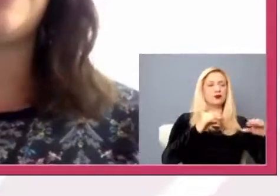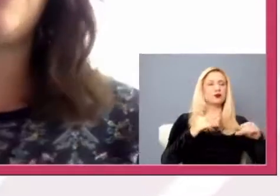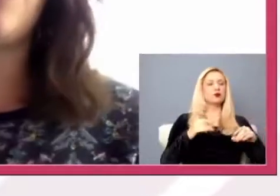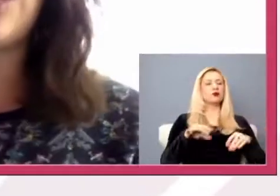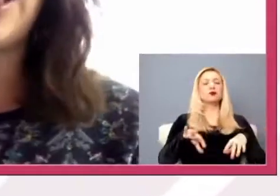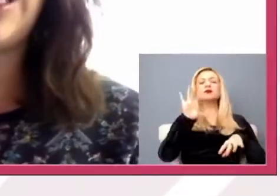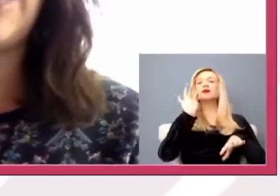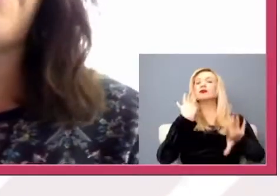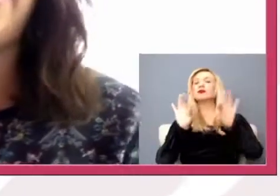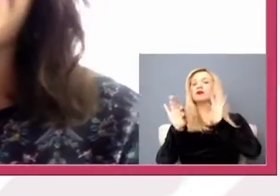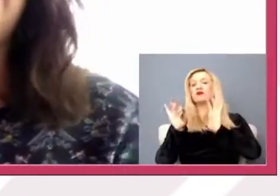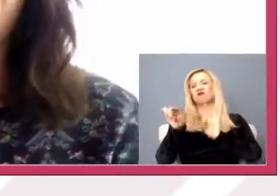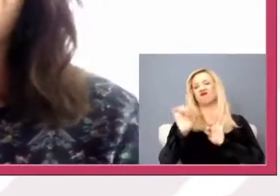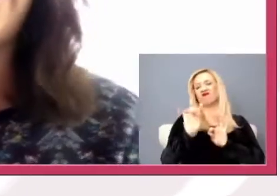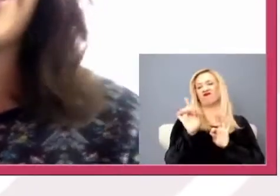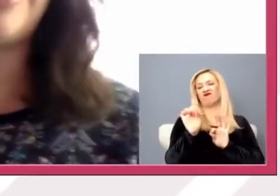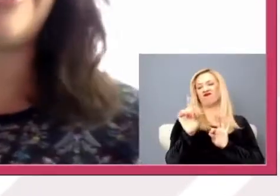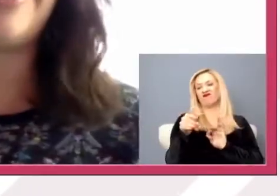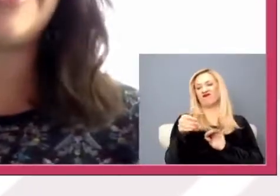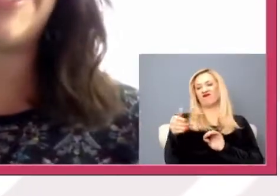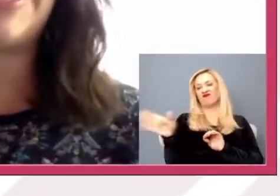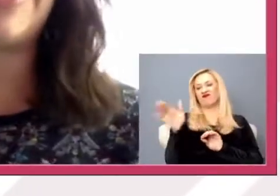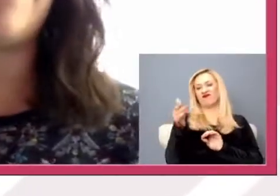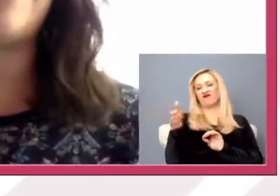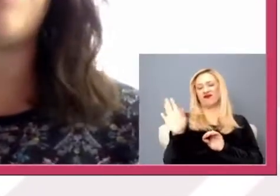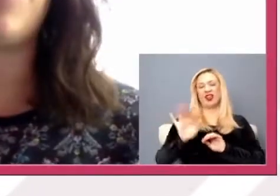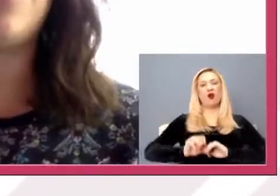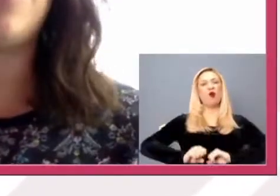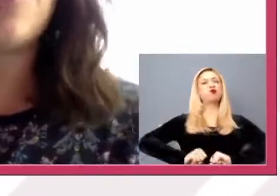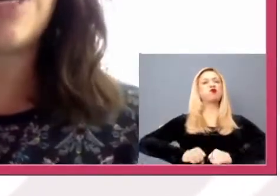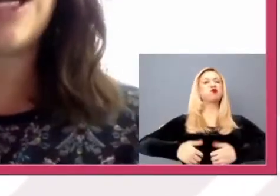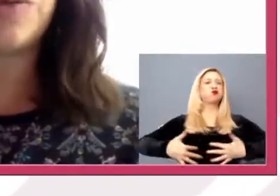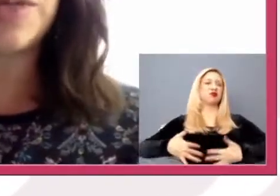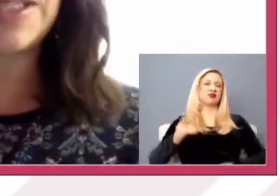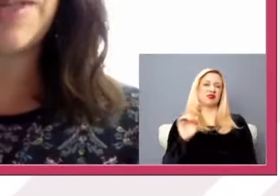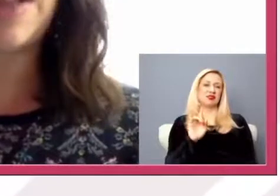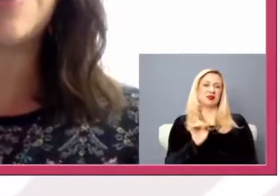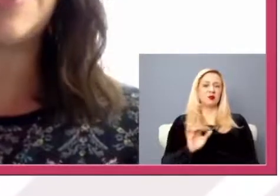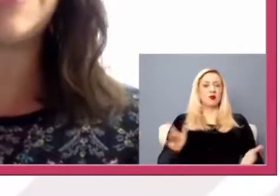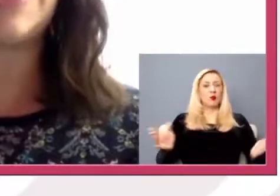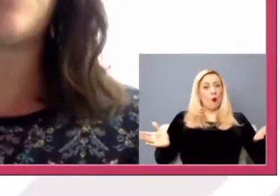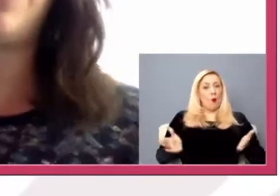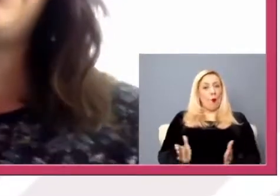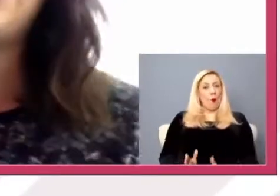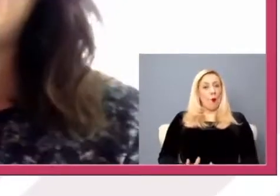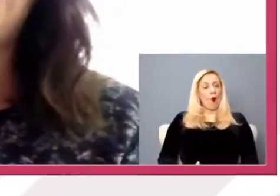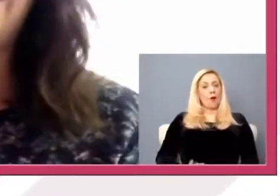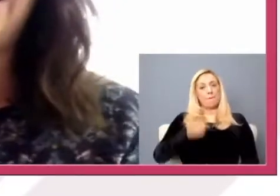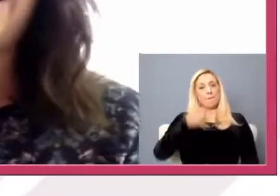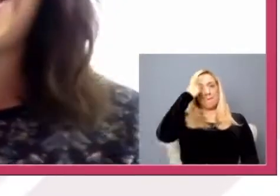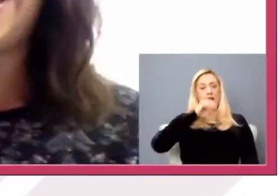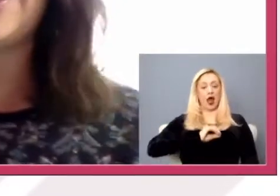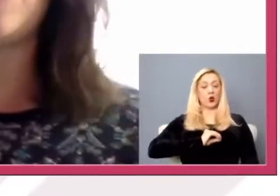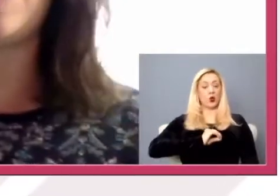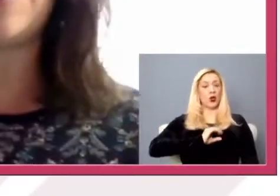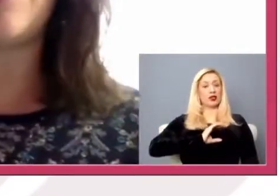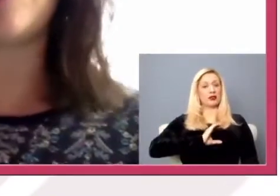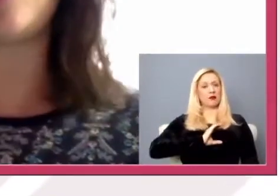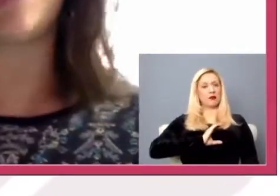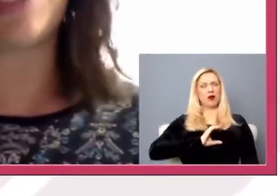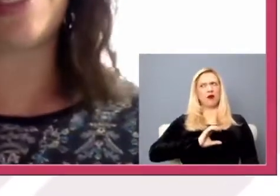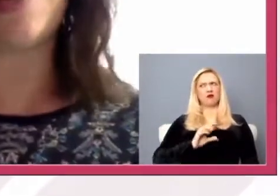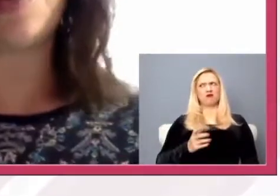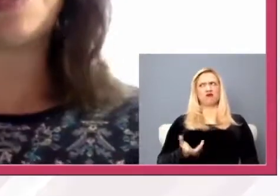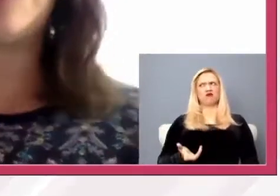el criterio fue que la apariencia, porque eran talleres que tenían que ver también con el autoestima. Entonces decían, una persona que es obesa pues